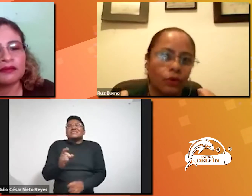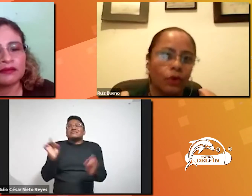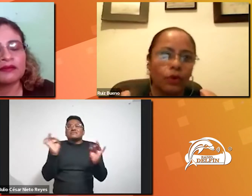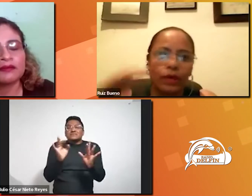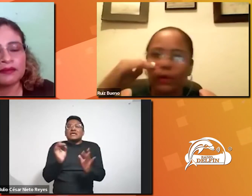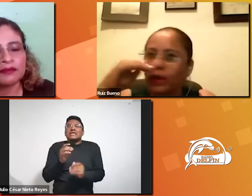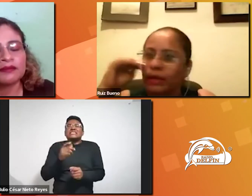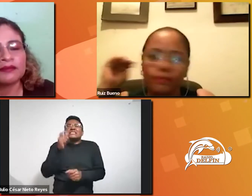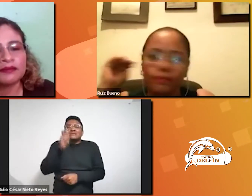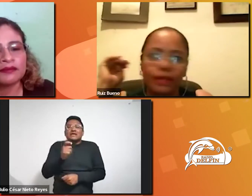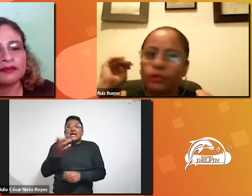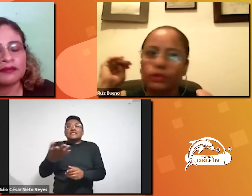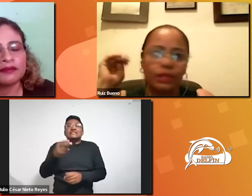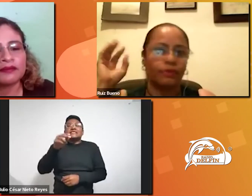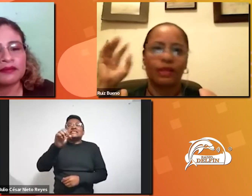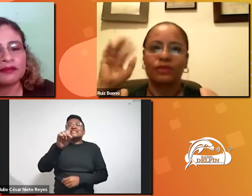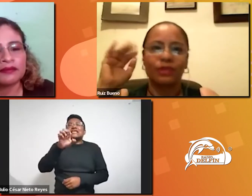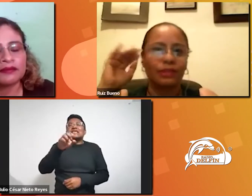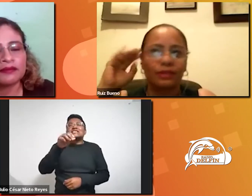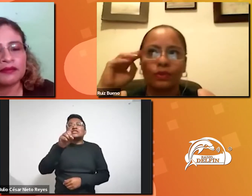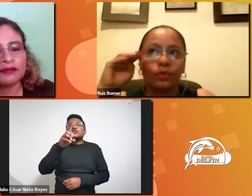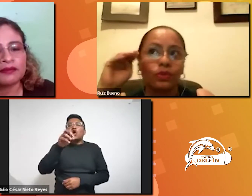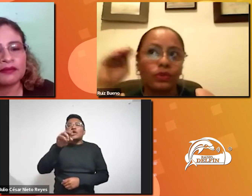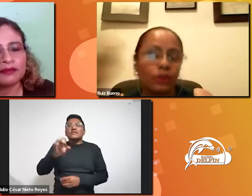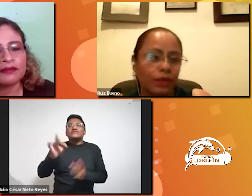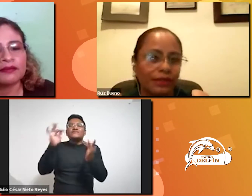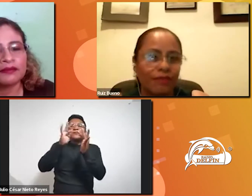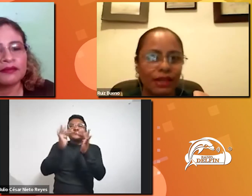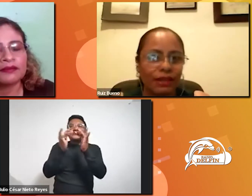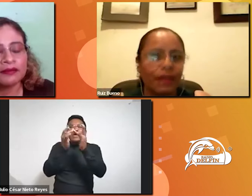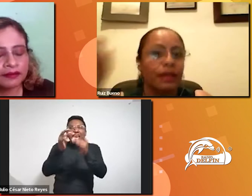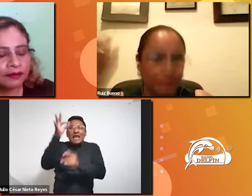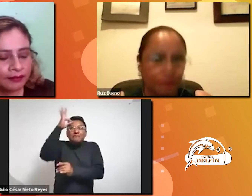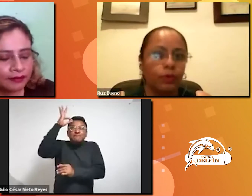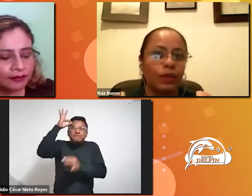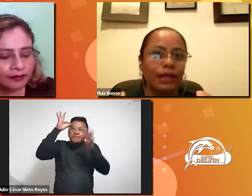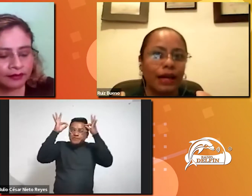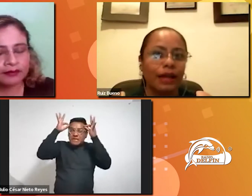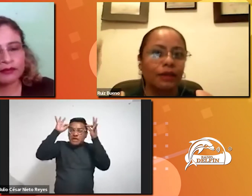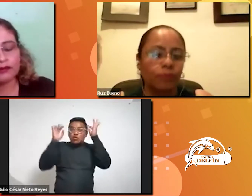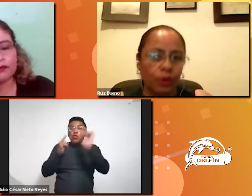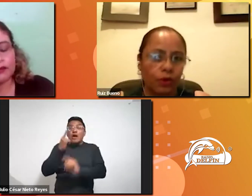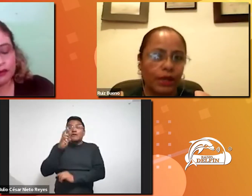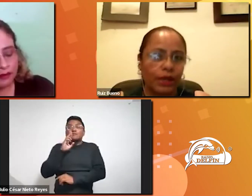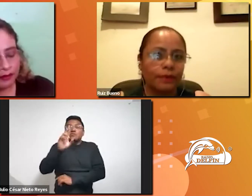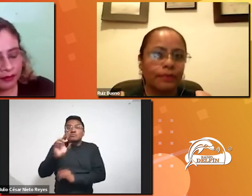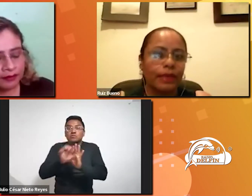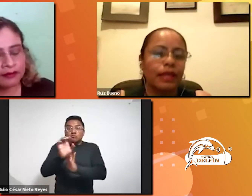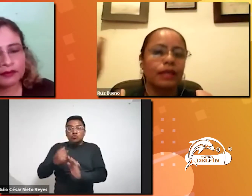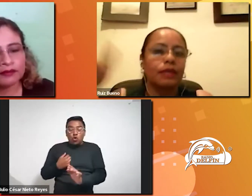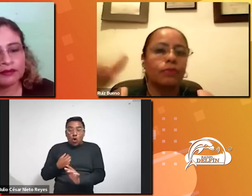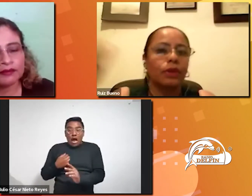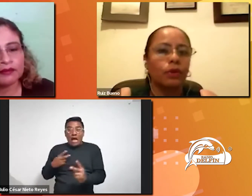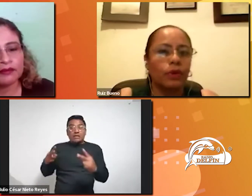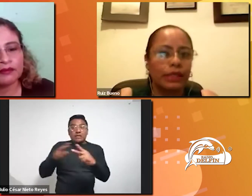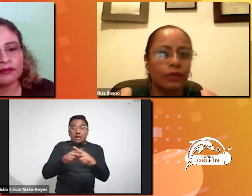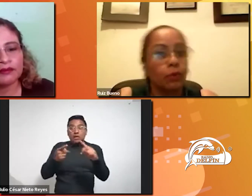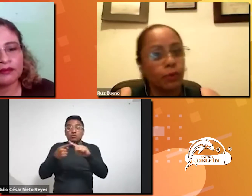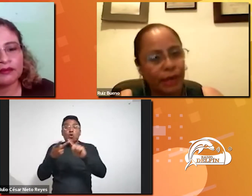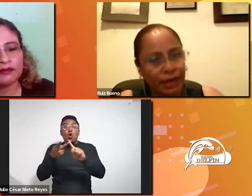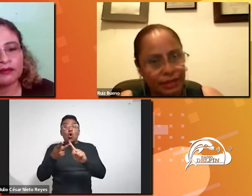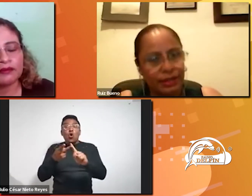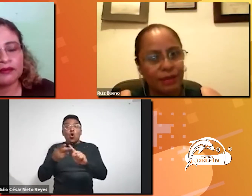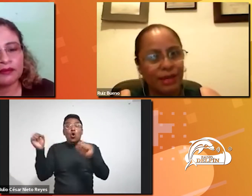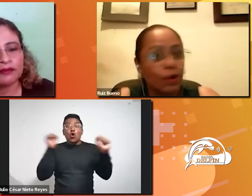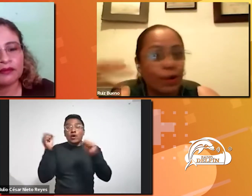nivel neurológico, que medimos en fracciones de segundos si lo que está enfrente, si puedo atacar, puedo correr y